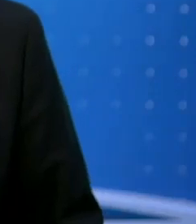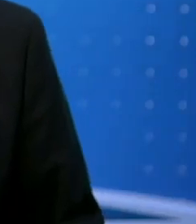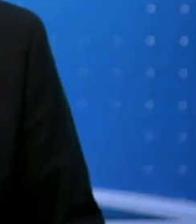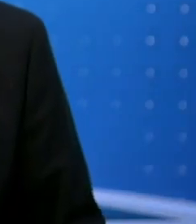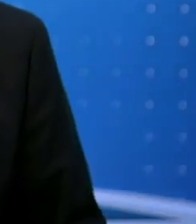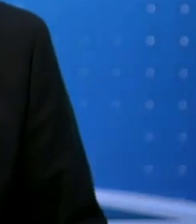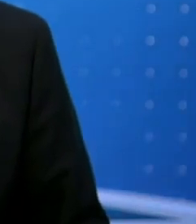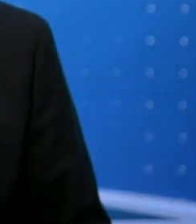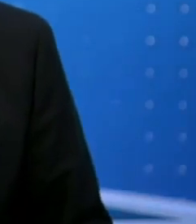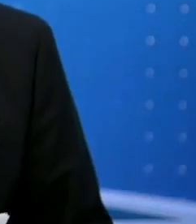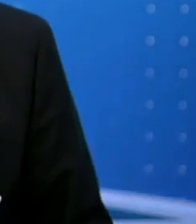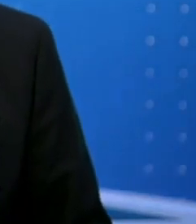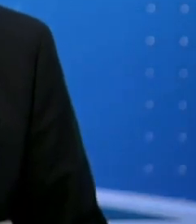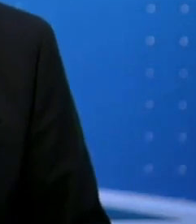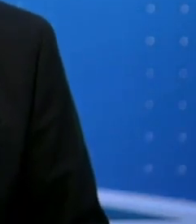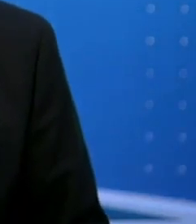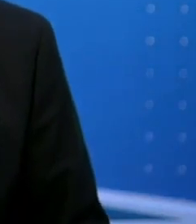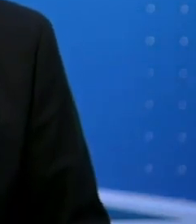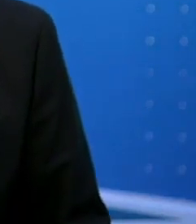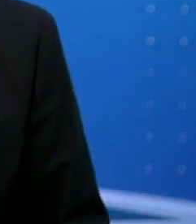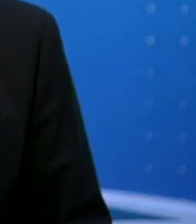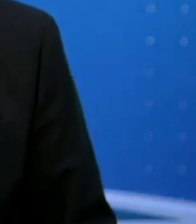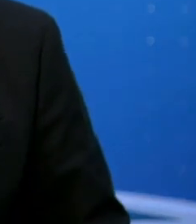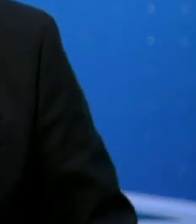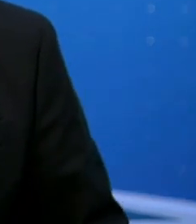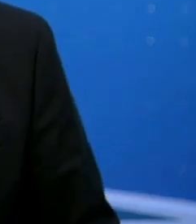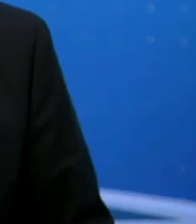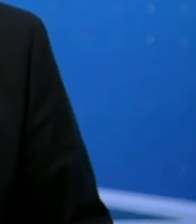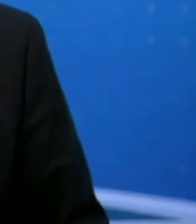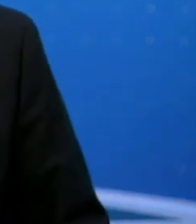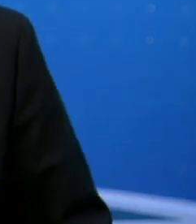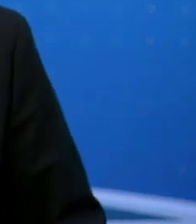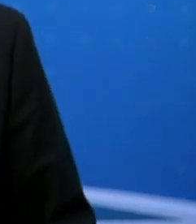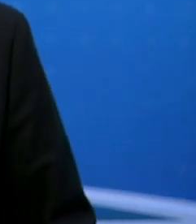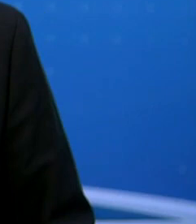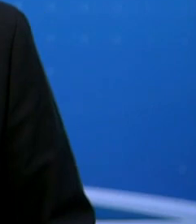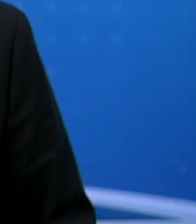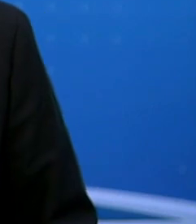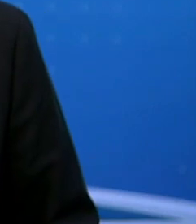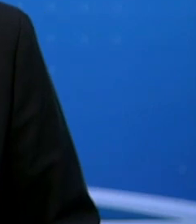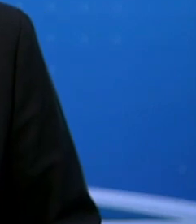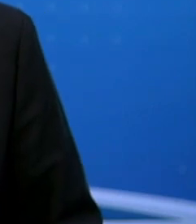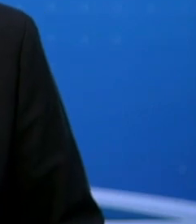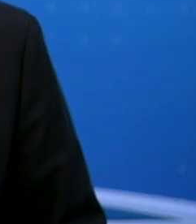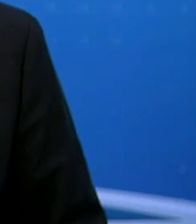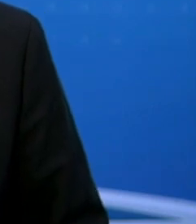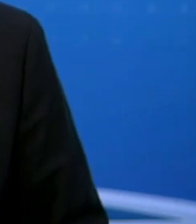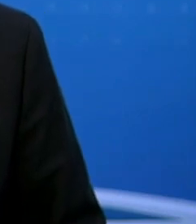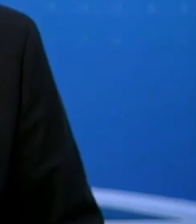Ayer, precisamente, el presidente López Obrador reconoció que la extorsión es uno de los delitos que va en aumento en México.